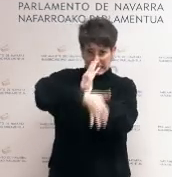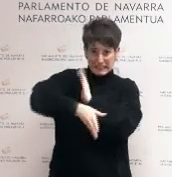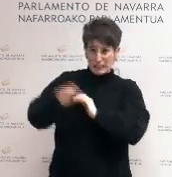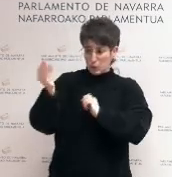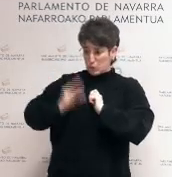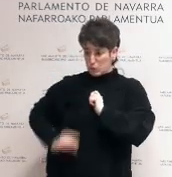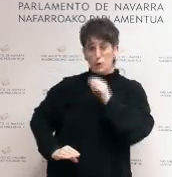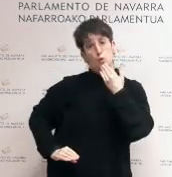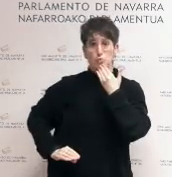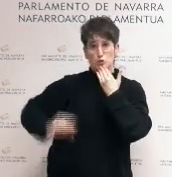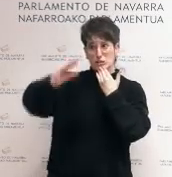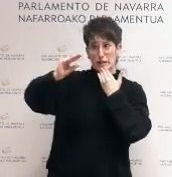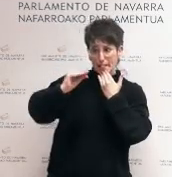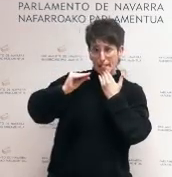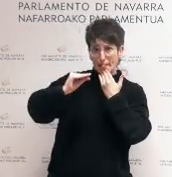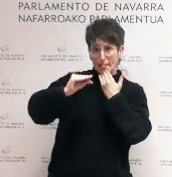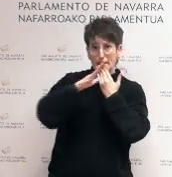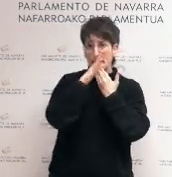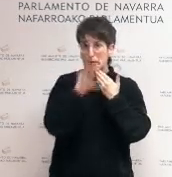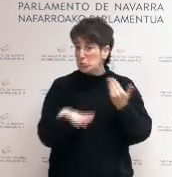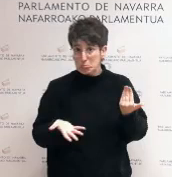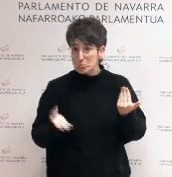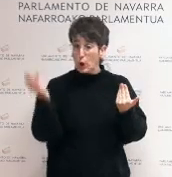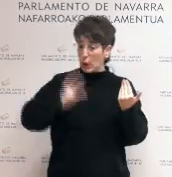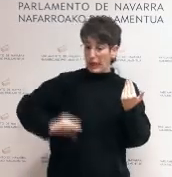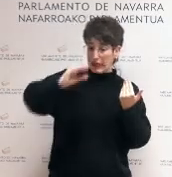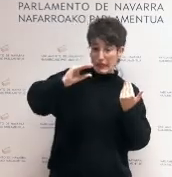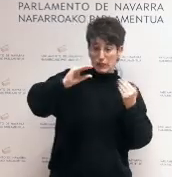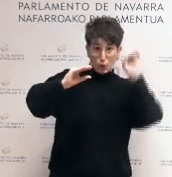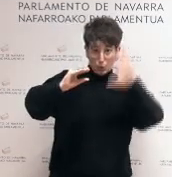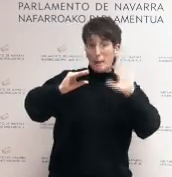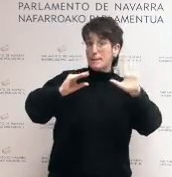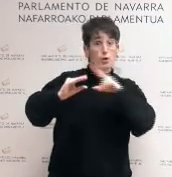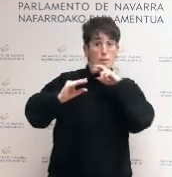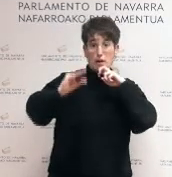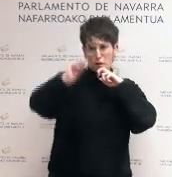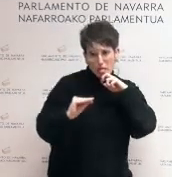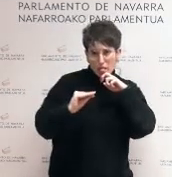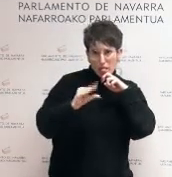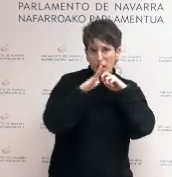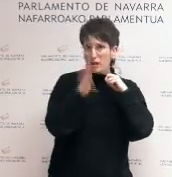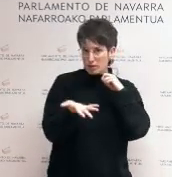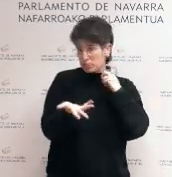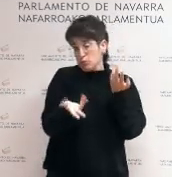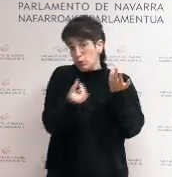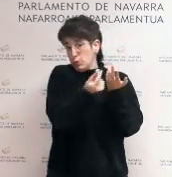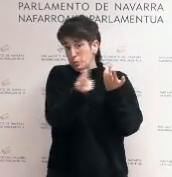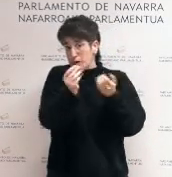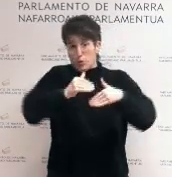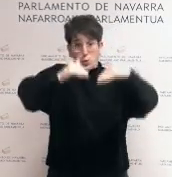gente. Cada vez sus ingresos valen menos, porque se encarecen las necesidades